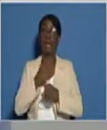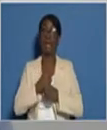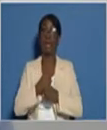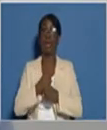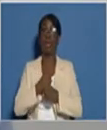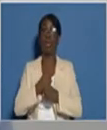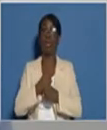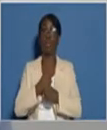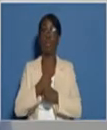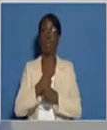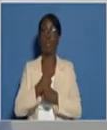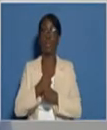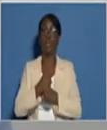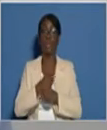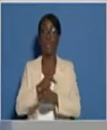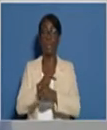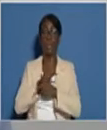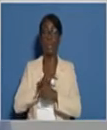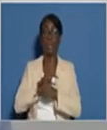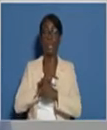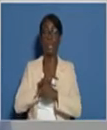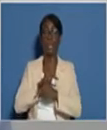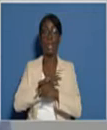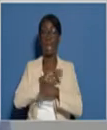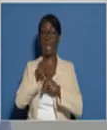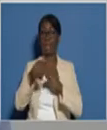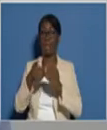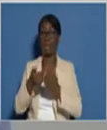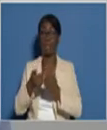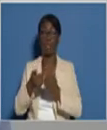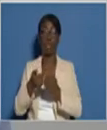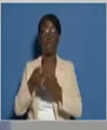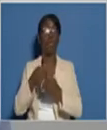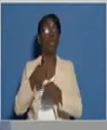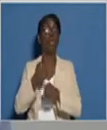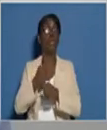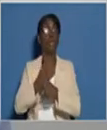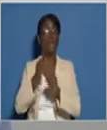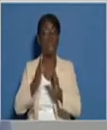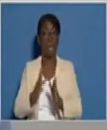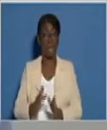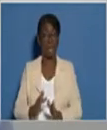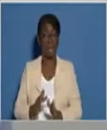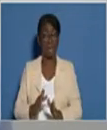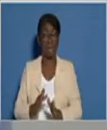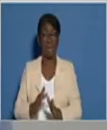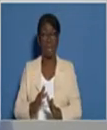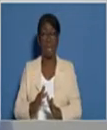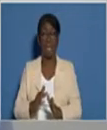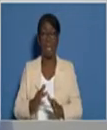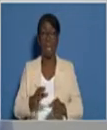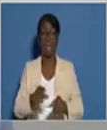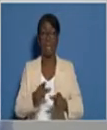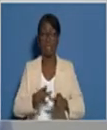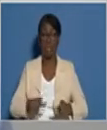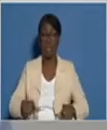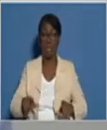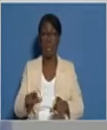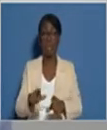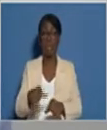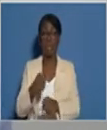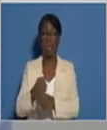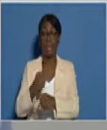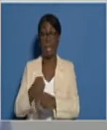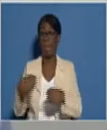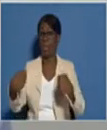laboral para proteger los empleos, proteger y salvaguardar el mercado laboral panameño y no exista mayores impactos sobre